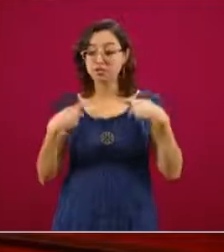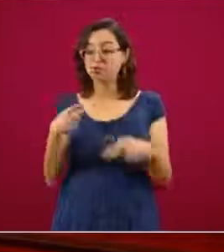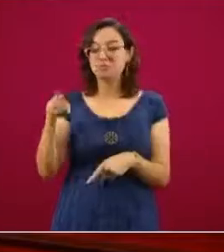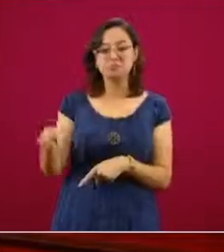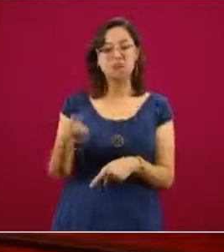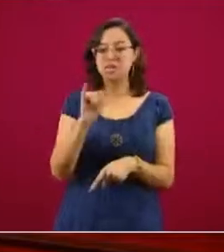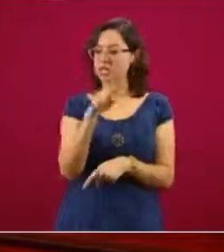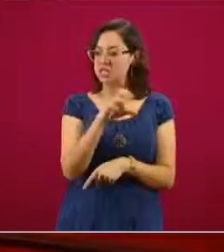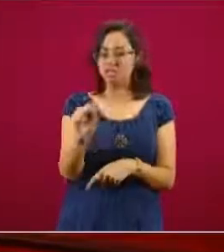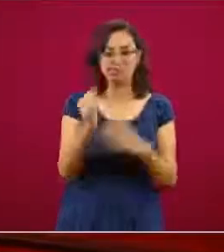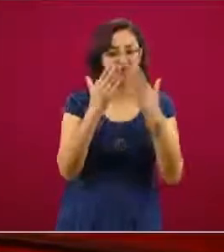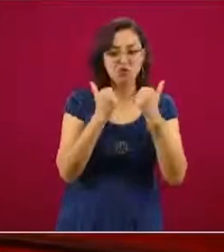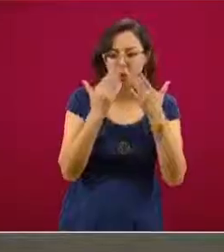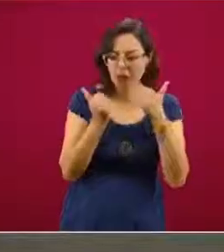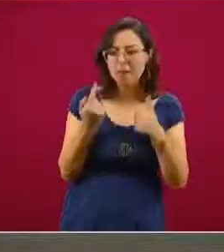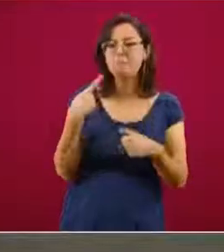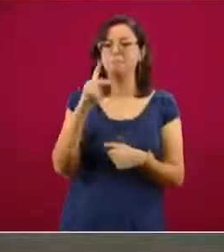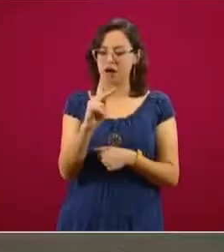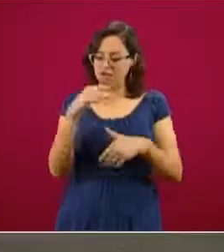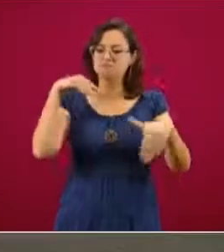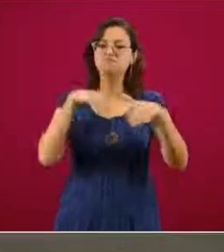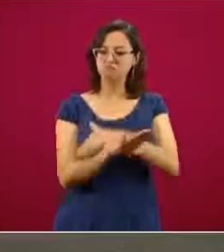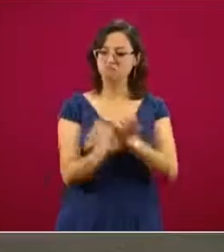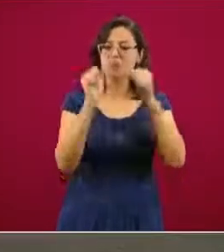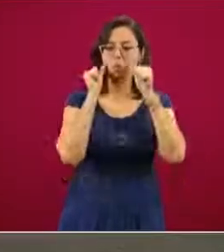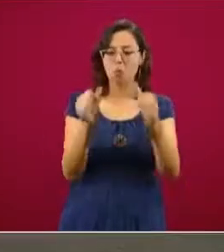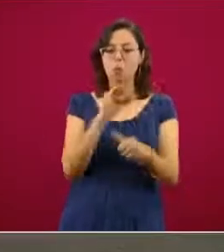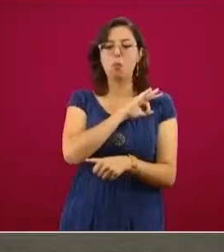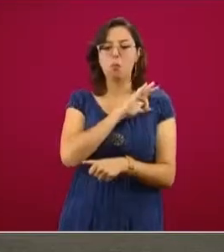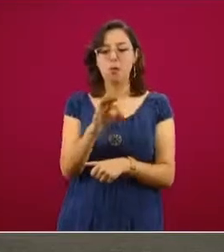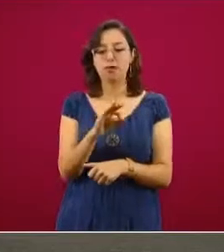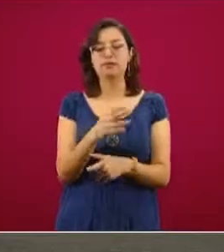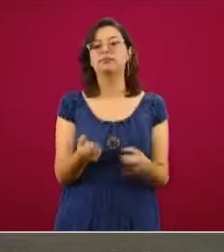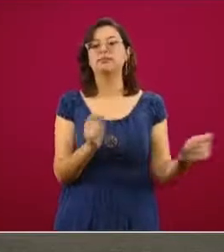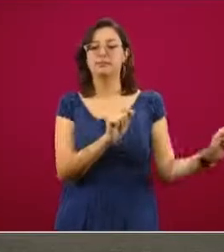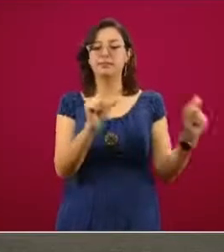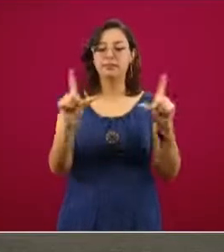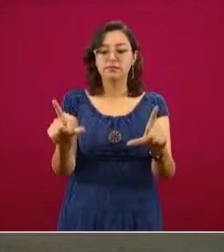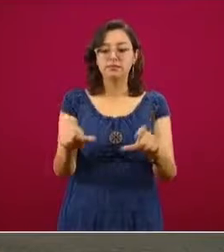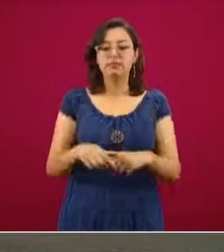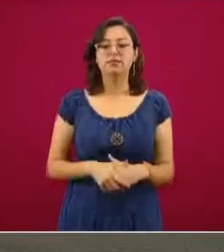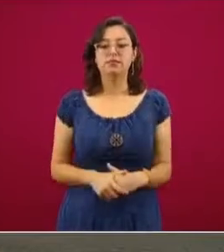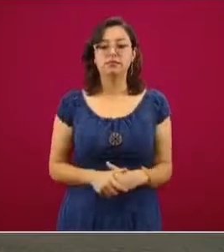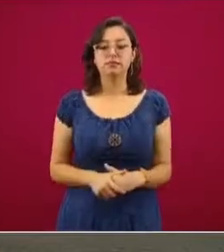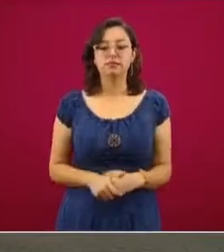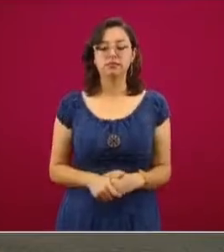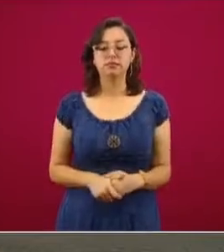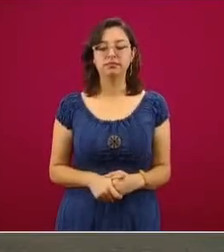derechohabiente pueda tener atención en el Seguro Social. ¿Sí pueden poner la presentación?